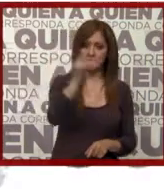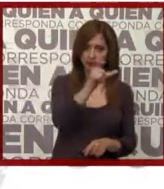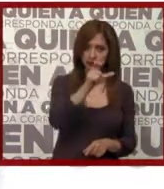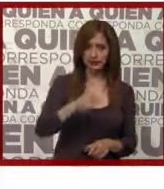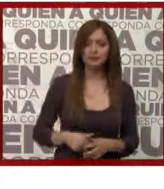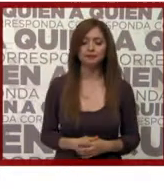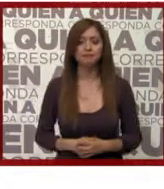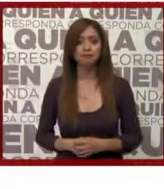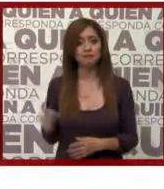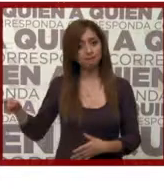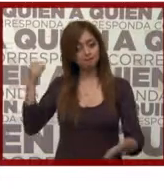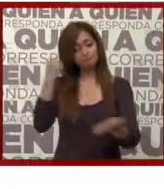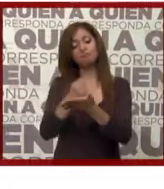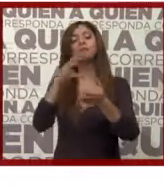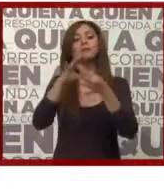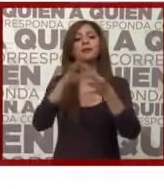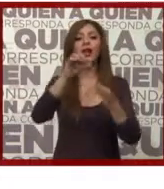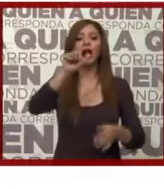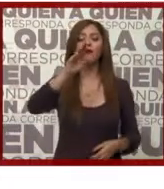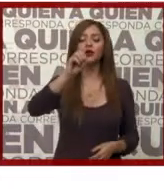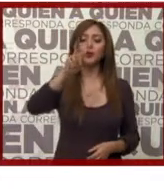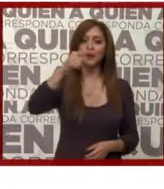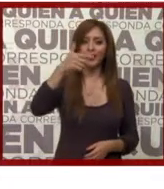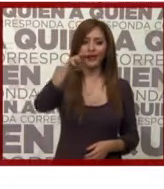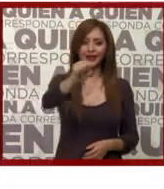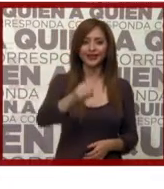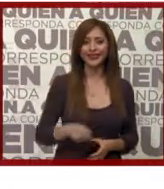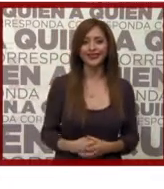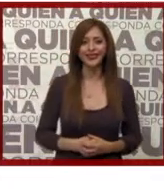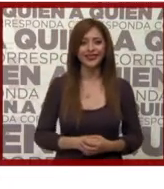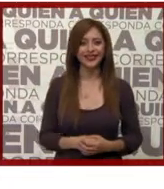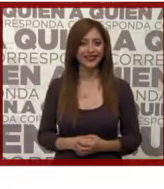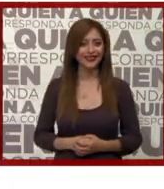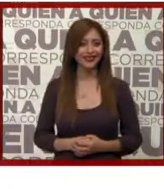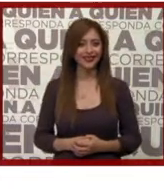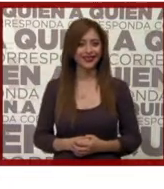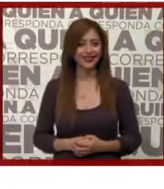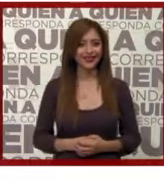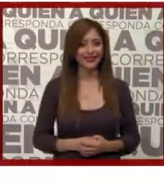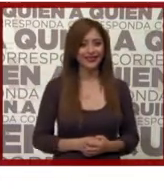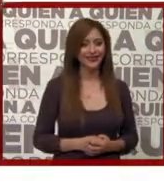www.conapred.org.mx. Para quien corresponda, reportó Alfonso Vargas Torres.